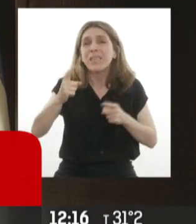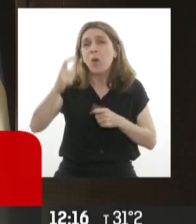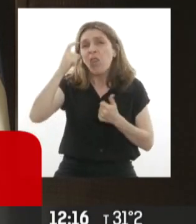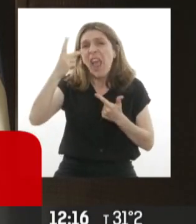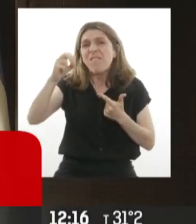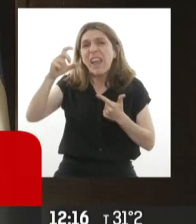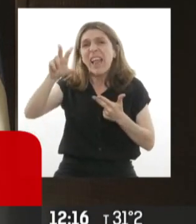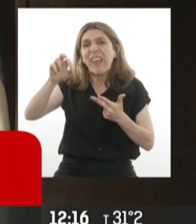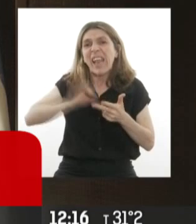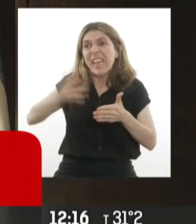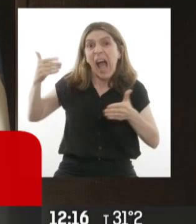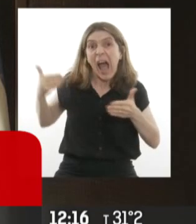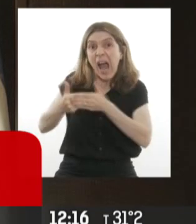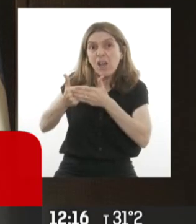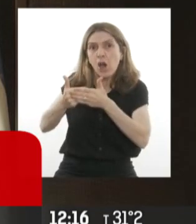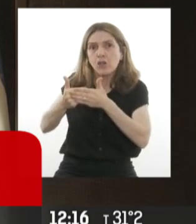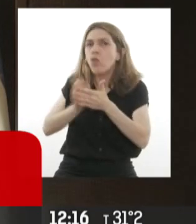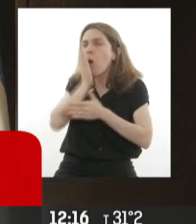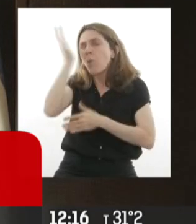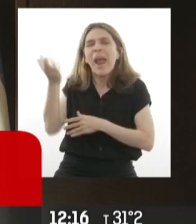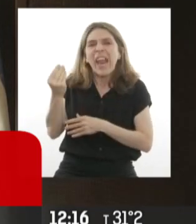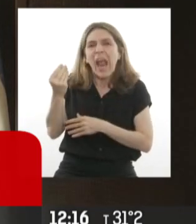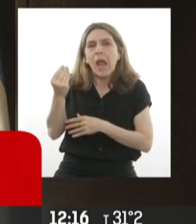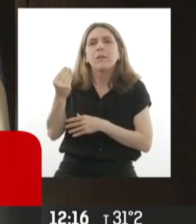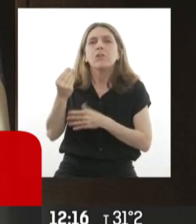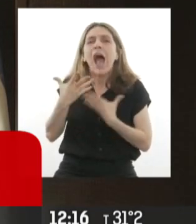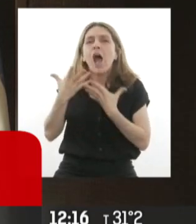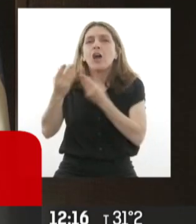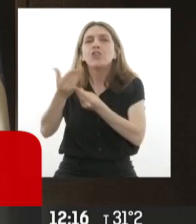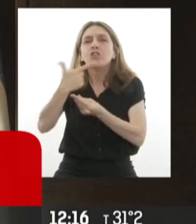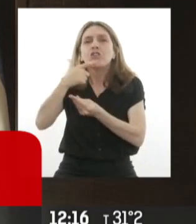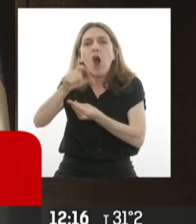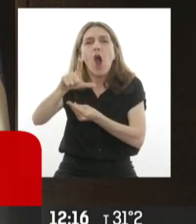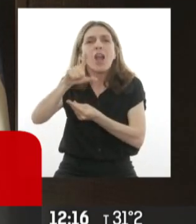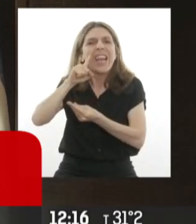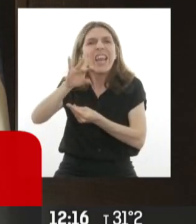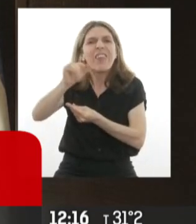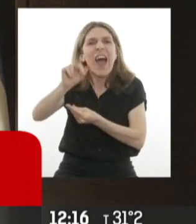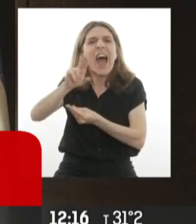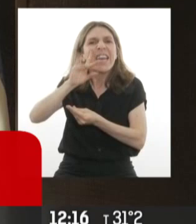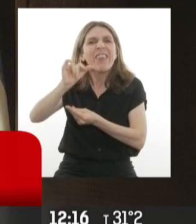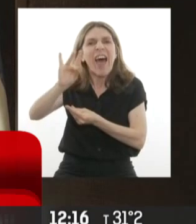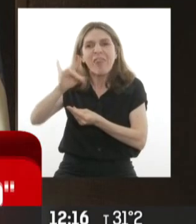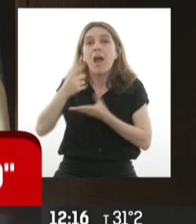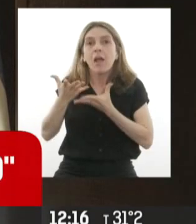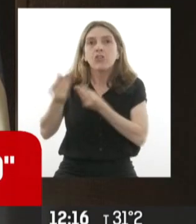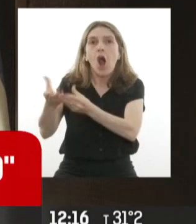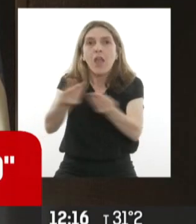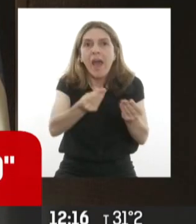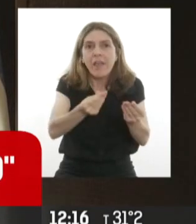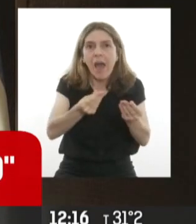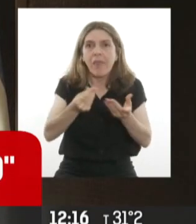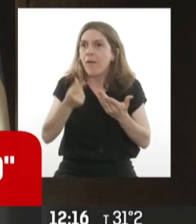décadas: solidaridad, no asistencialismo, solidaridad. Ser solidario con el prójimo,